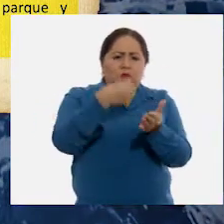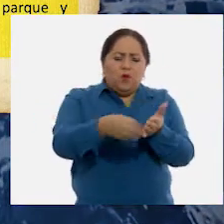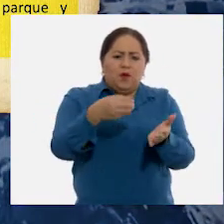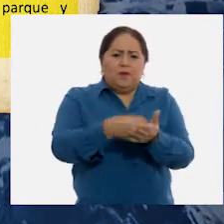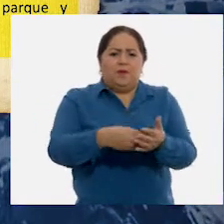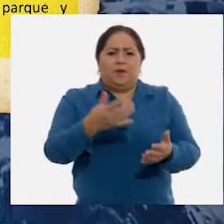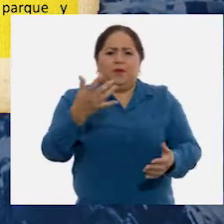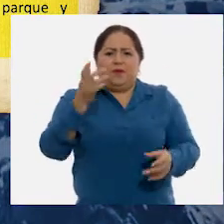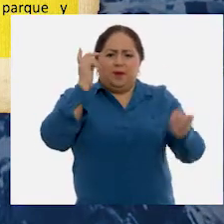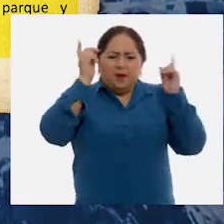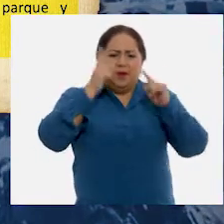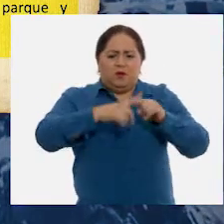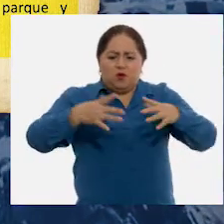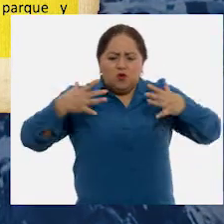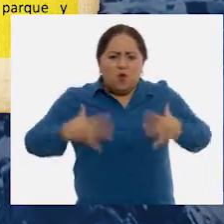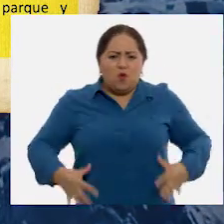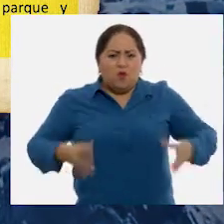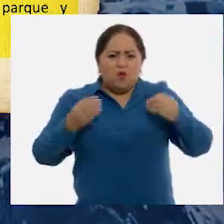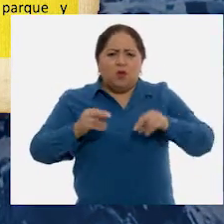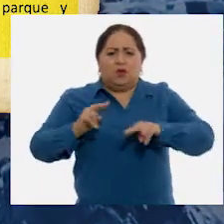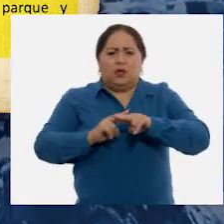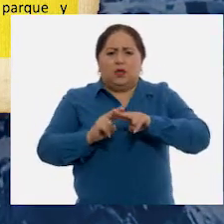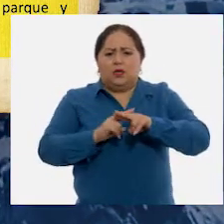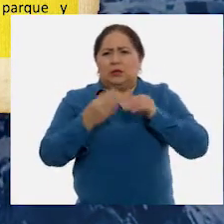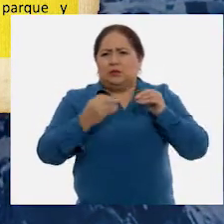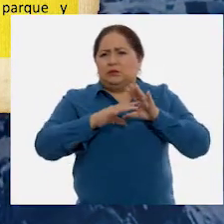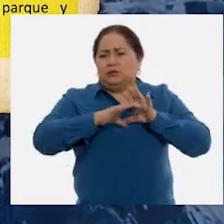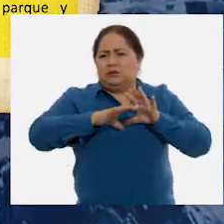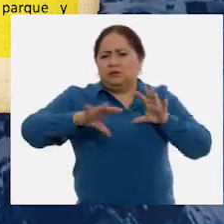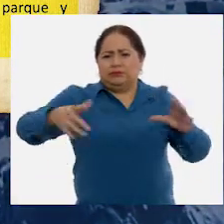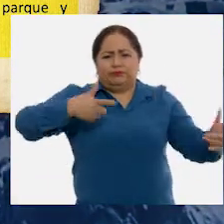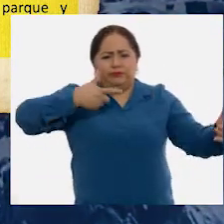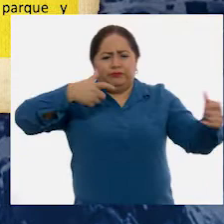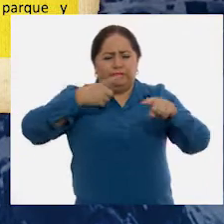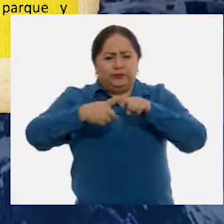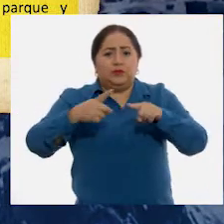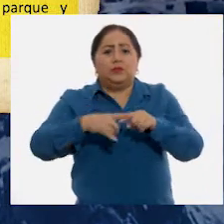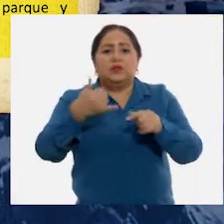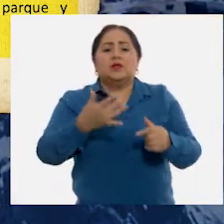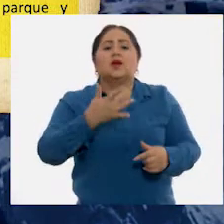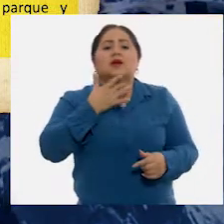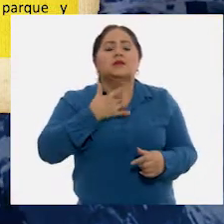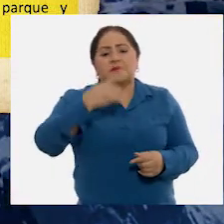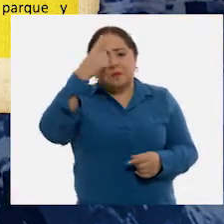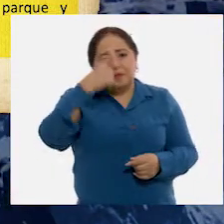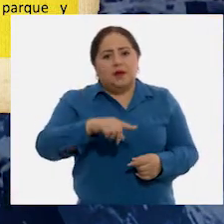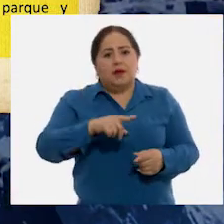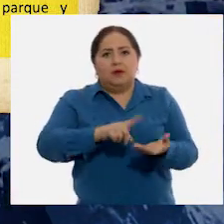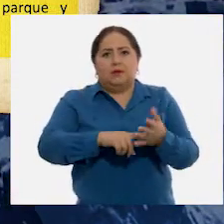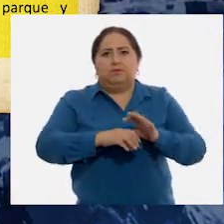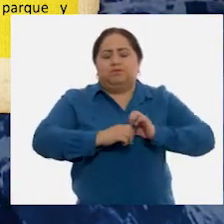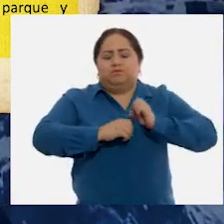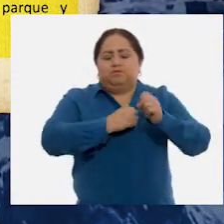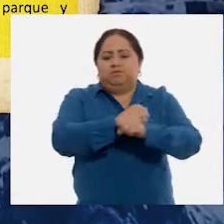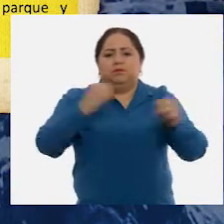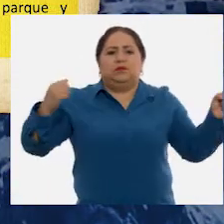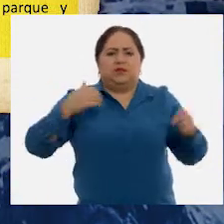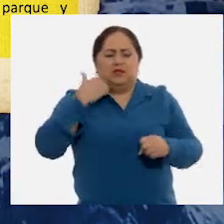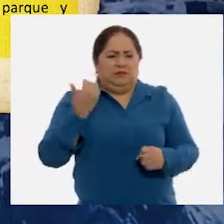vacas, furgones de ropa, trenes enteros de parque y armamento, y combustible para que reviente el que quiera.